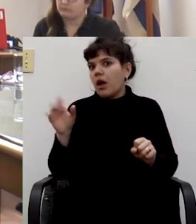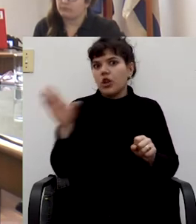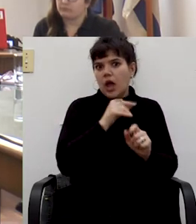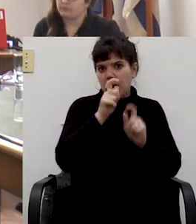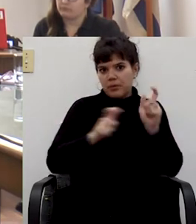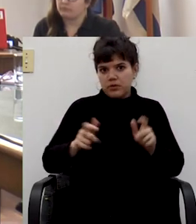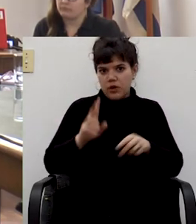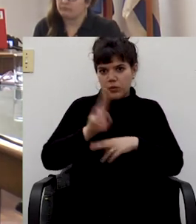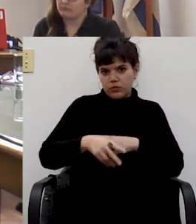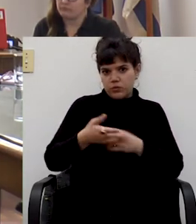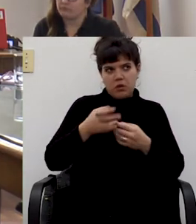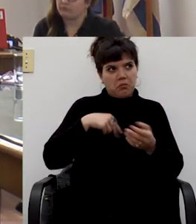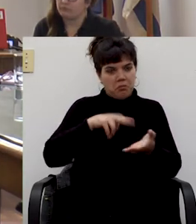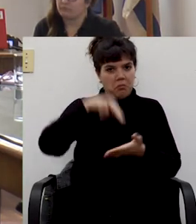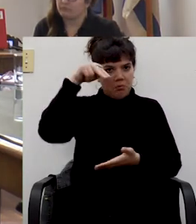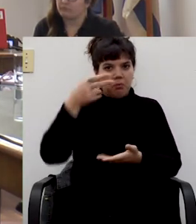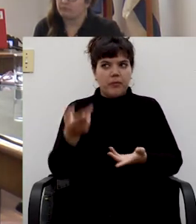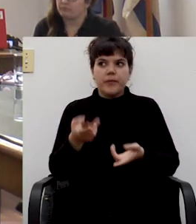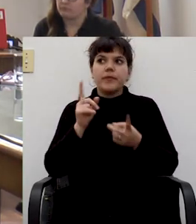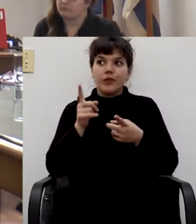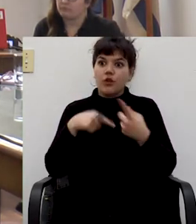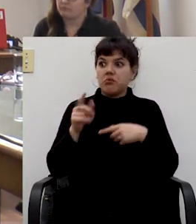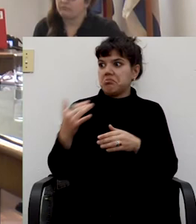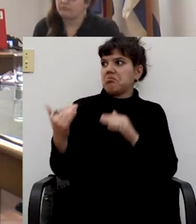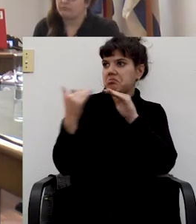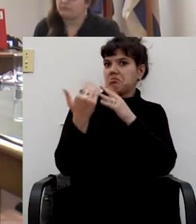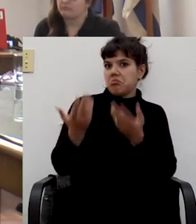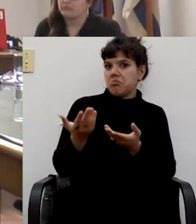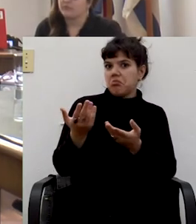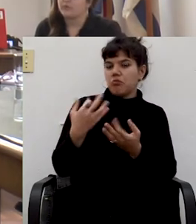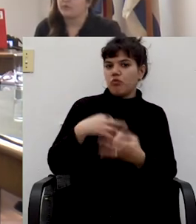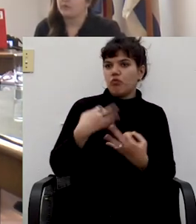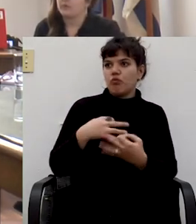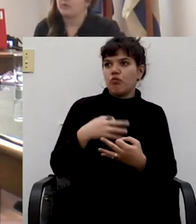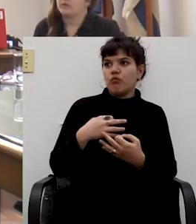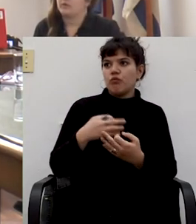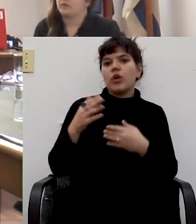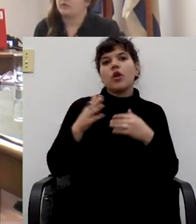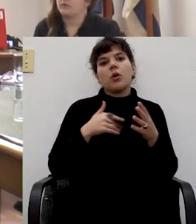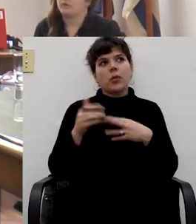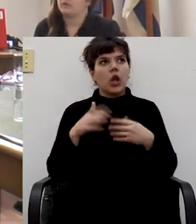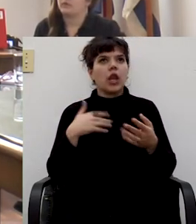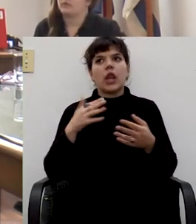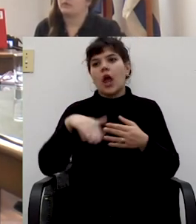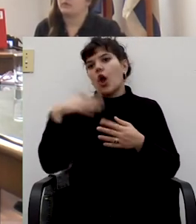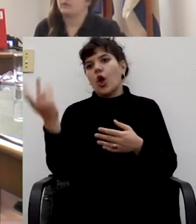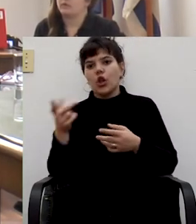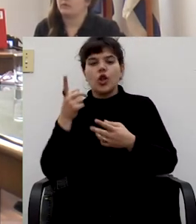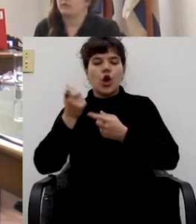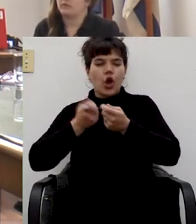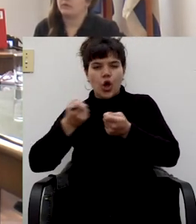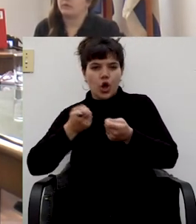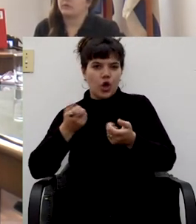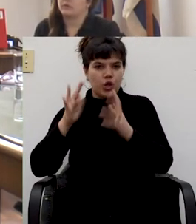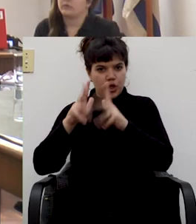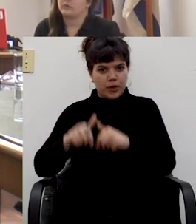todas, y eso hace que la persona, bueno, esté en igualdad de condiciones en ese sentido, más allá de que haya que hacer otros ajustes.